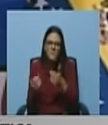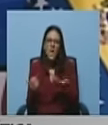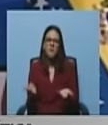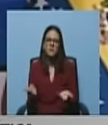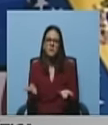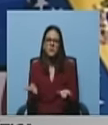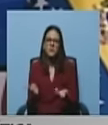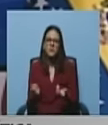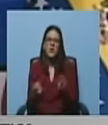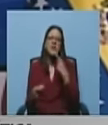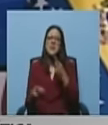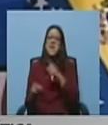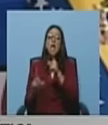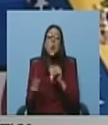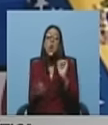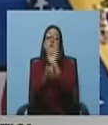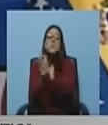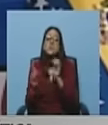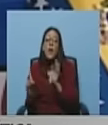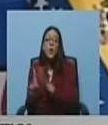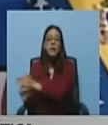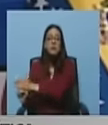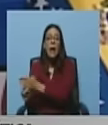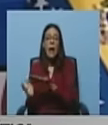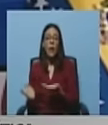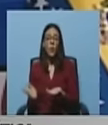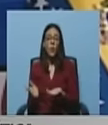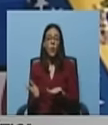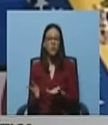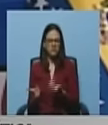Inmediatamente salen a decir secuestrado.